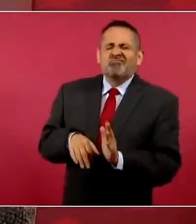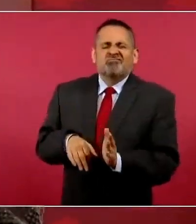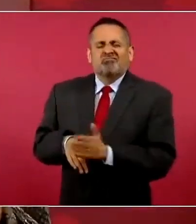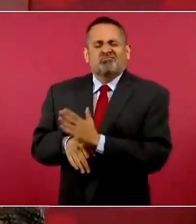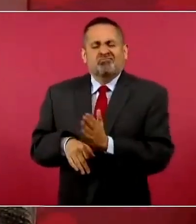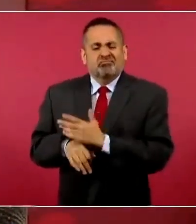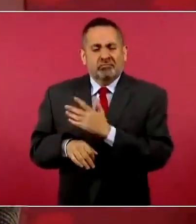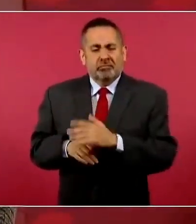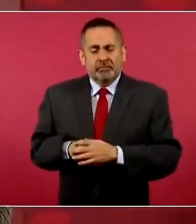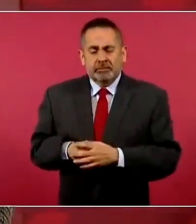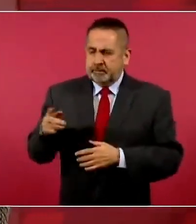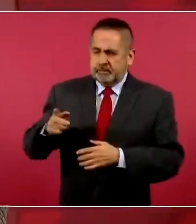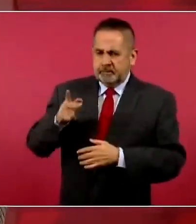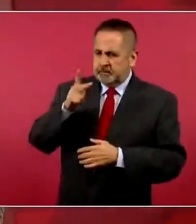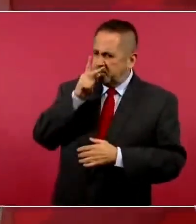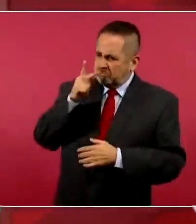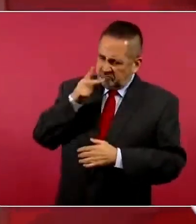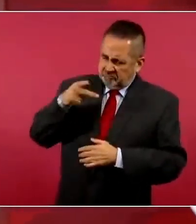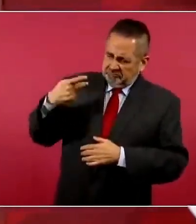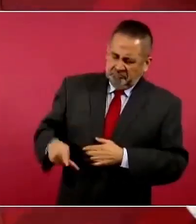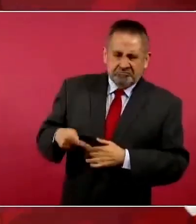los padres de nuestra patria,